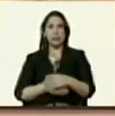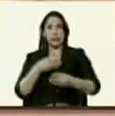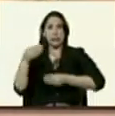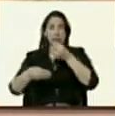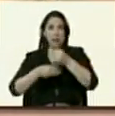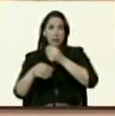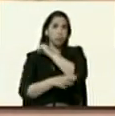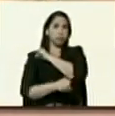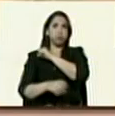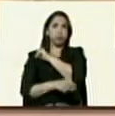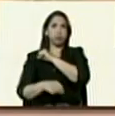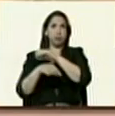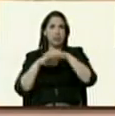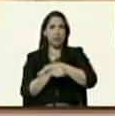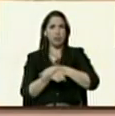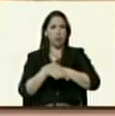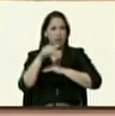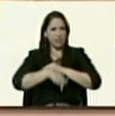delitos dentro de Venezuela.